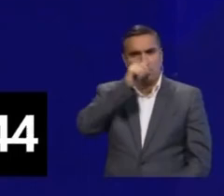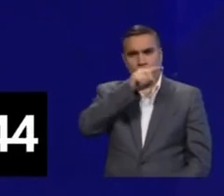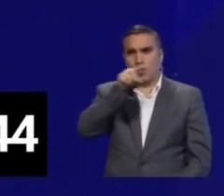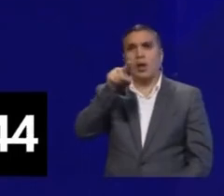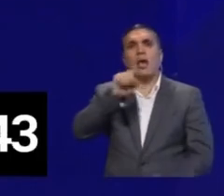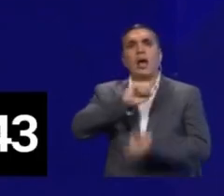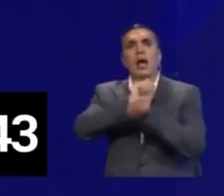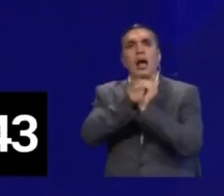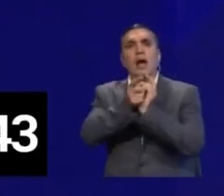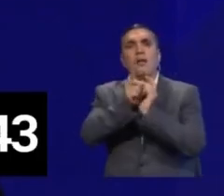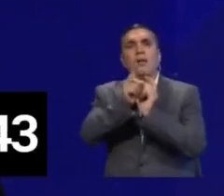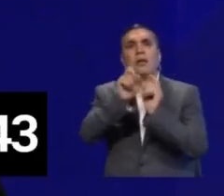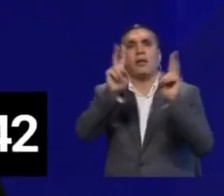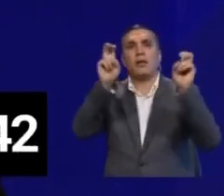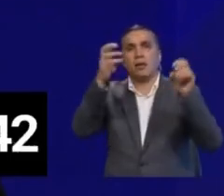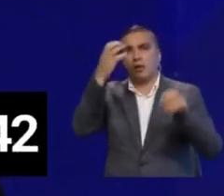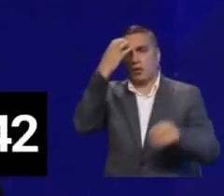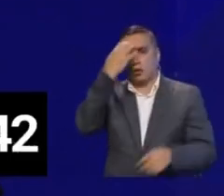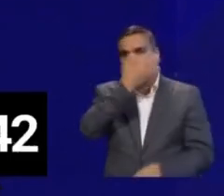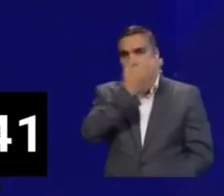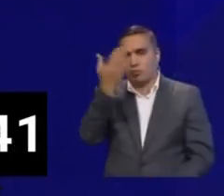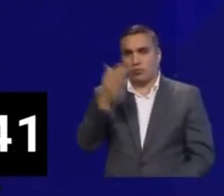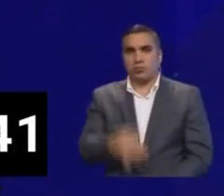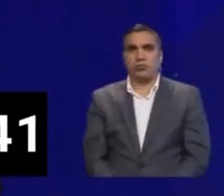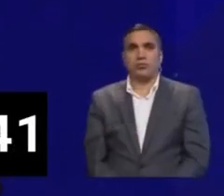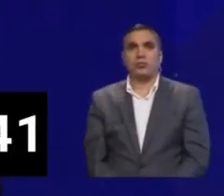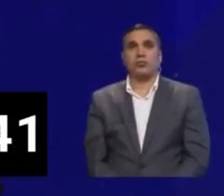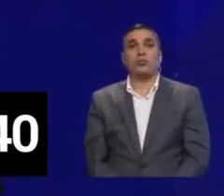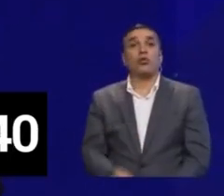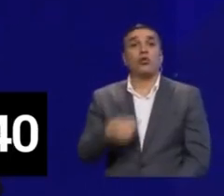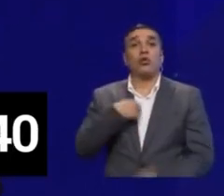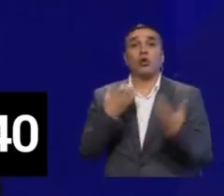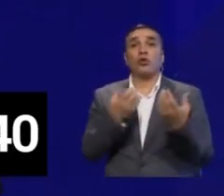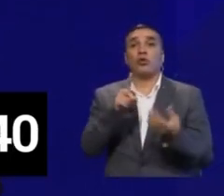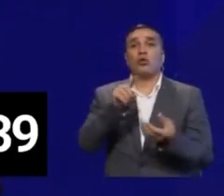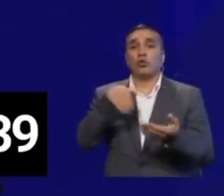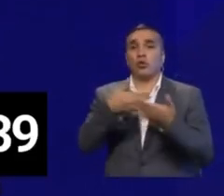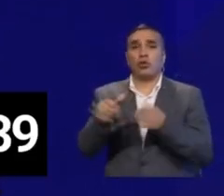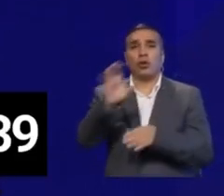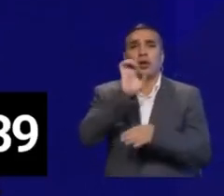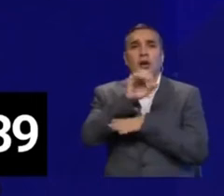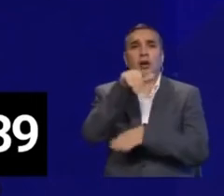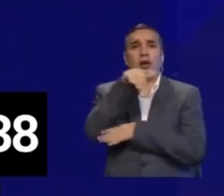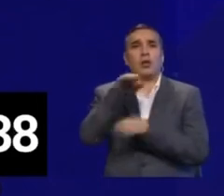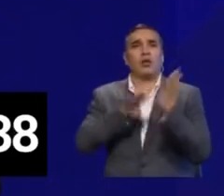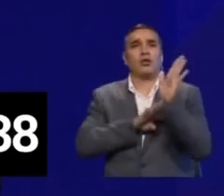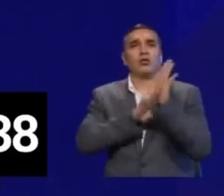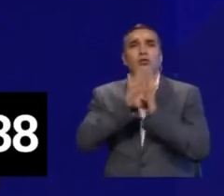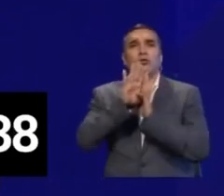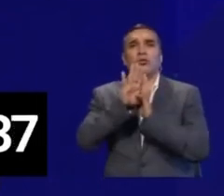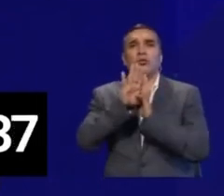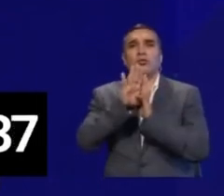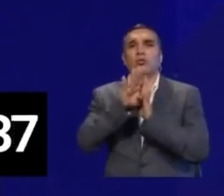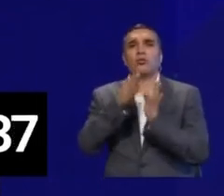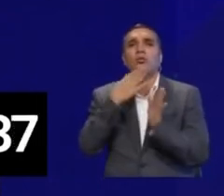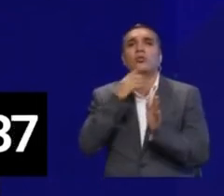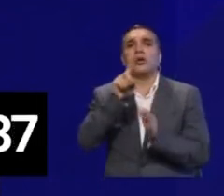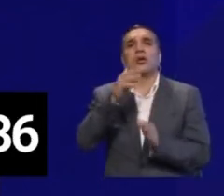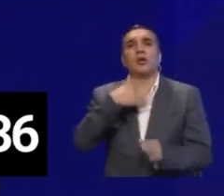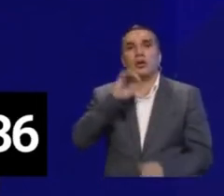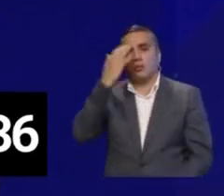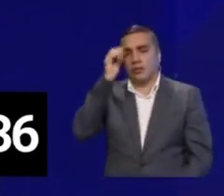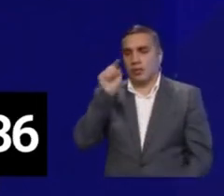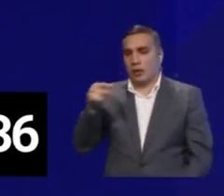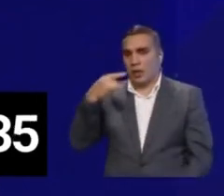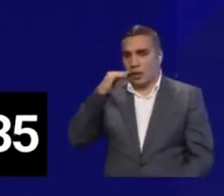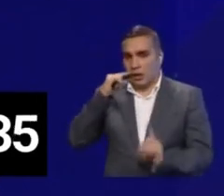el enfoque de la educación, porque yo quiero una nación desarrollada, y una nación desarrollada se preocupa por sus niños